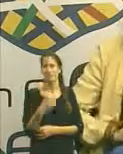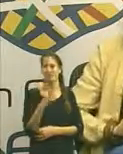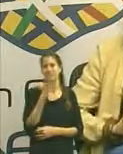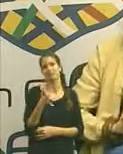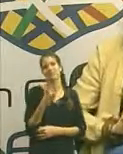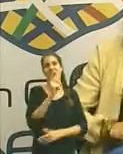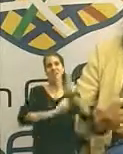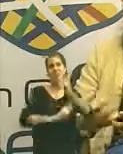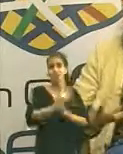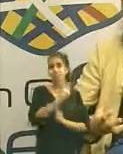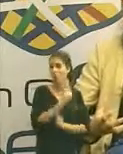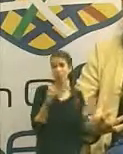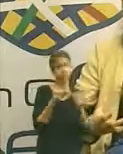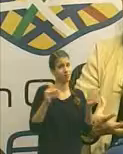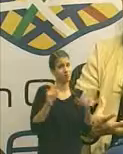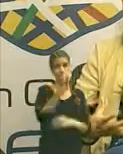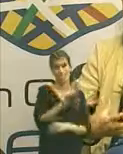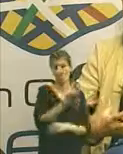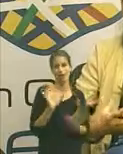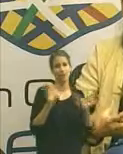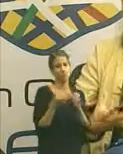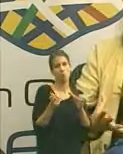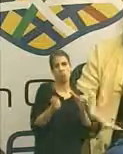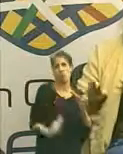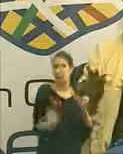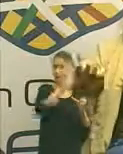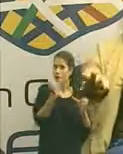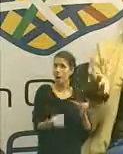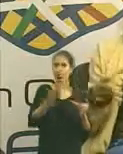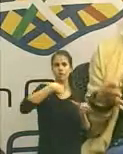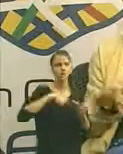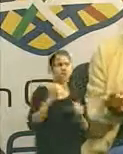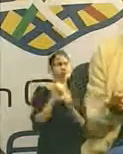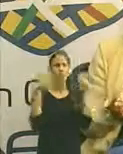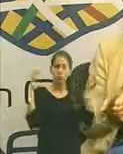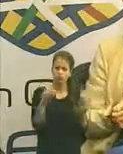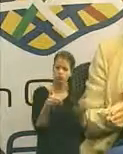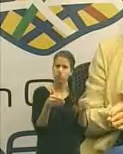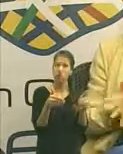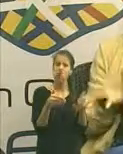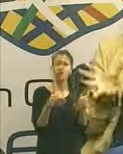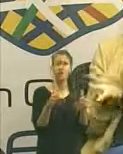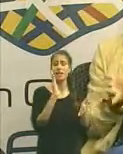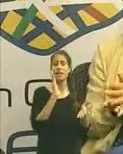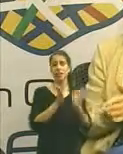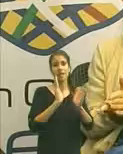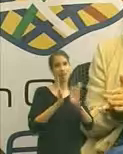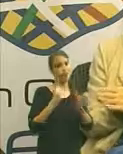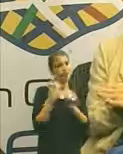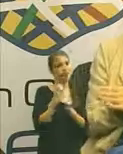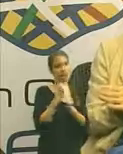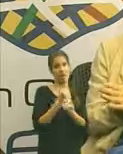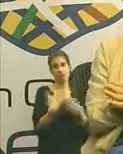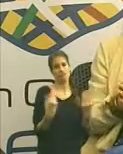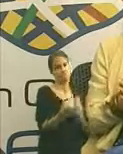primera asociación con un equipo multidisciplinar que nos dedicamos única y exclusivamente a las intervenciones asistidas